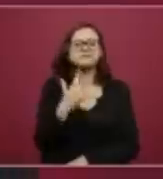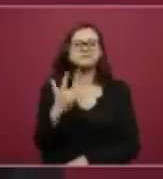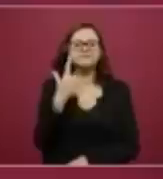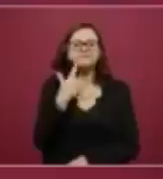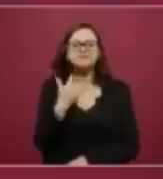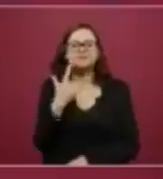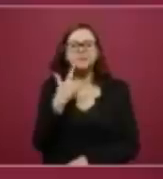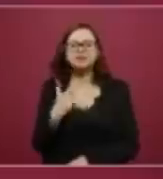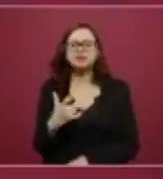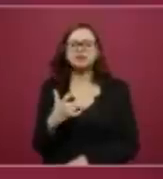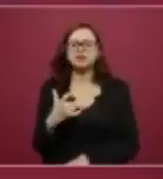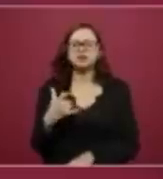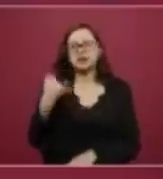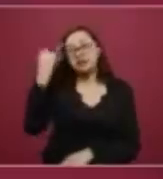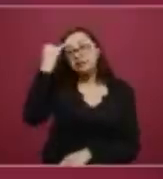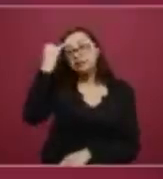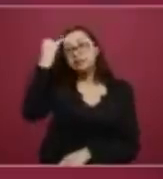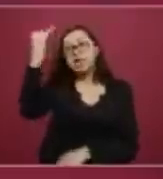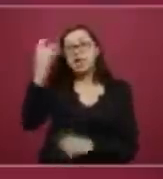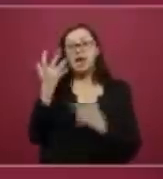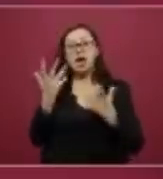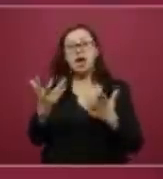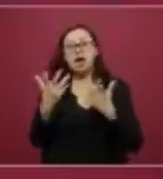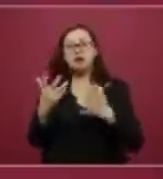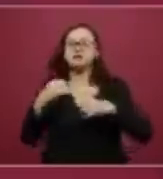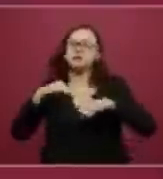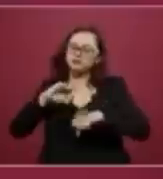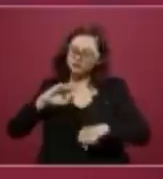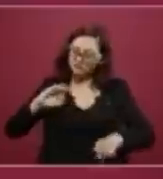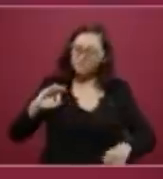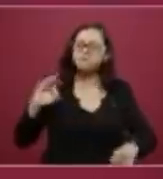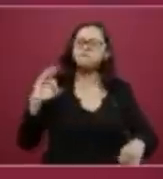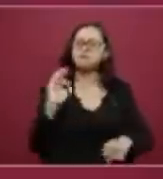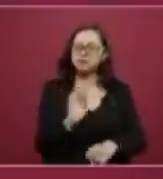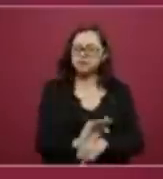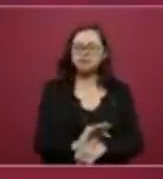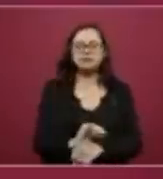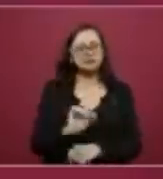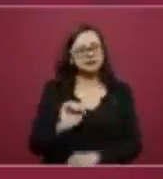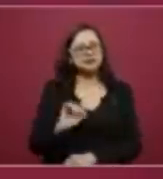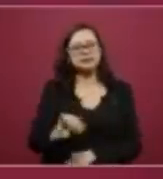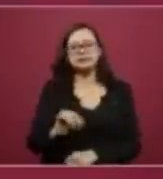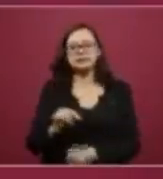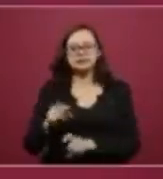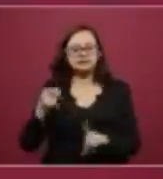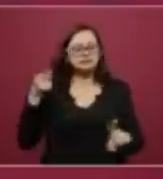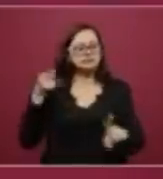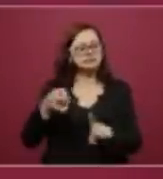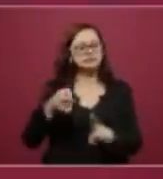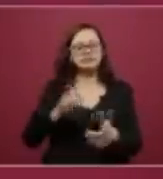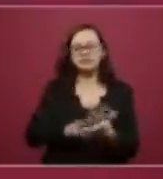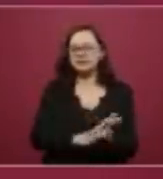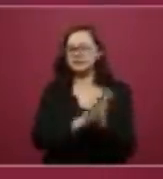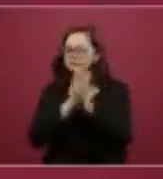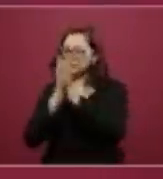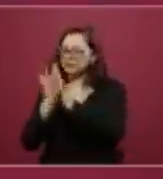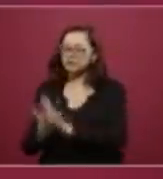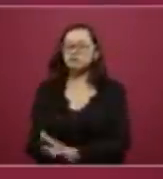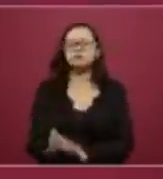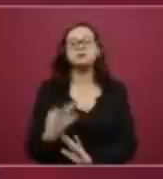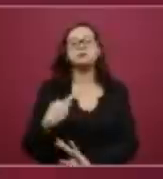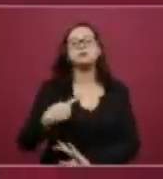defender nuestros ideales, siempre vamos a buscar la transformación por la vía pacífica,